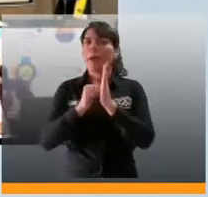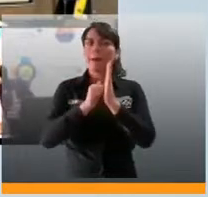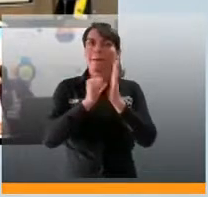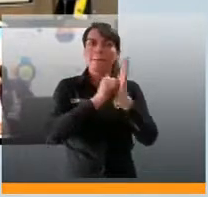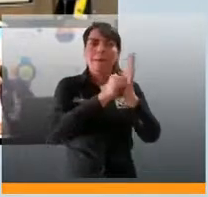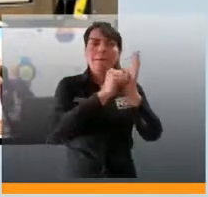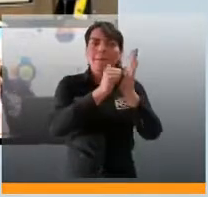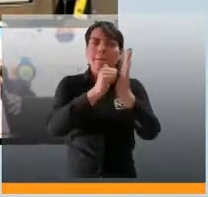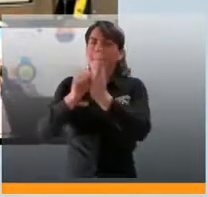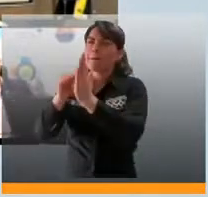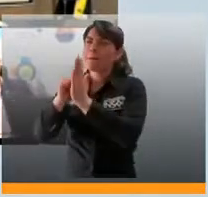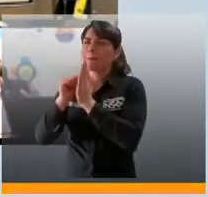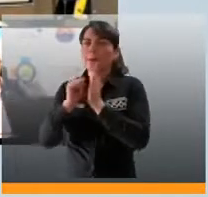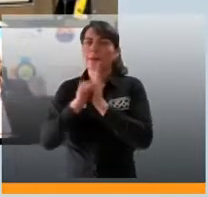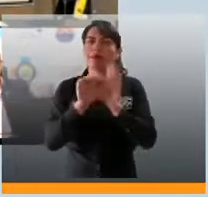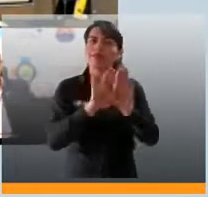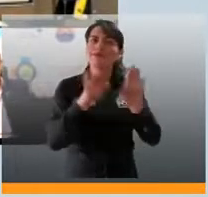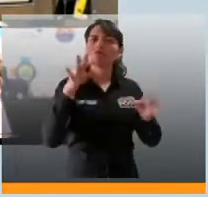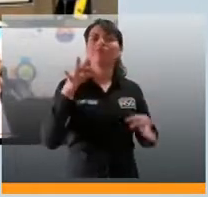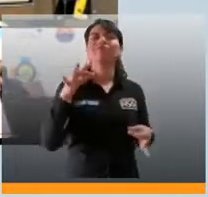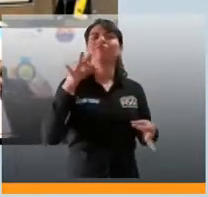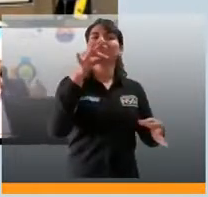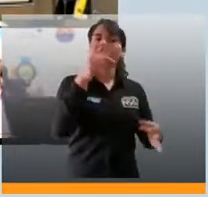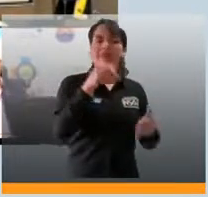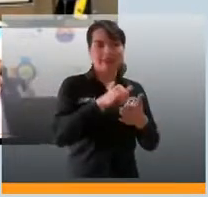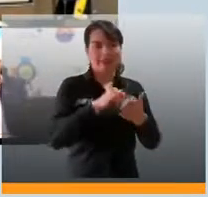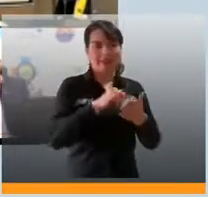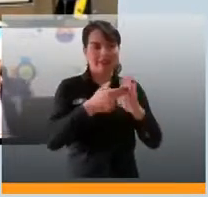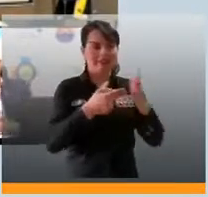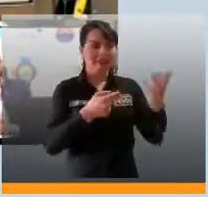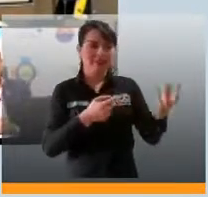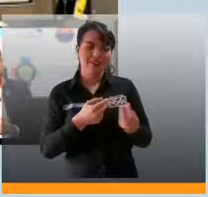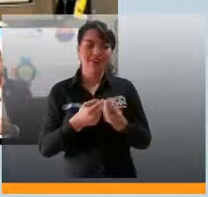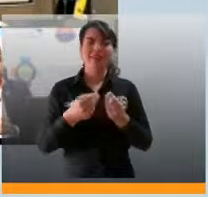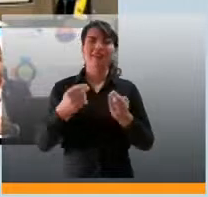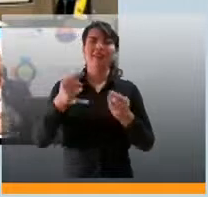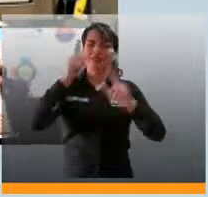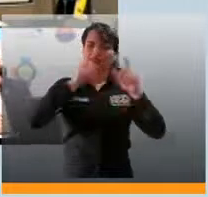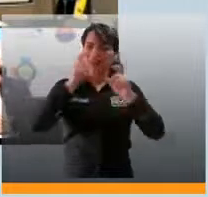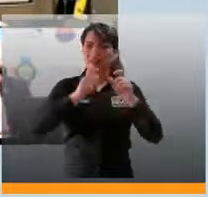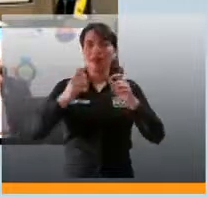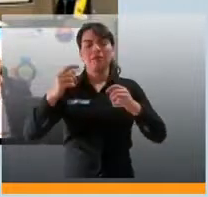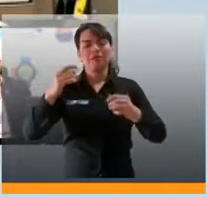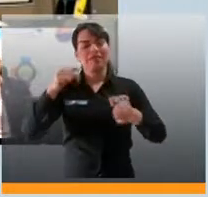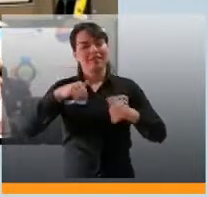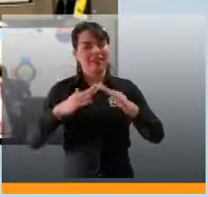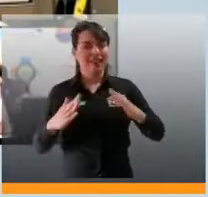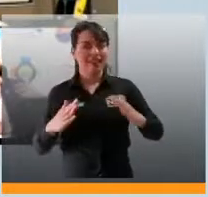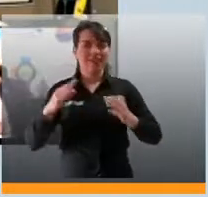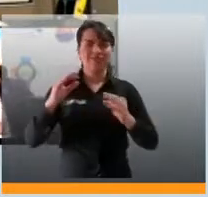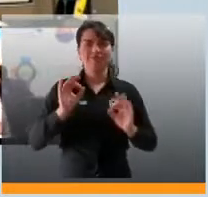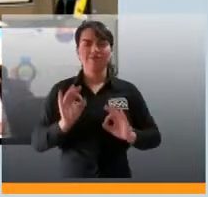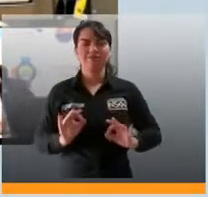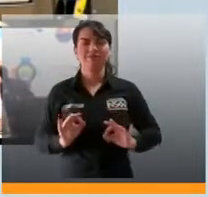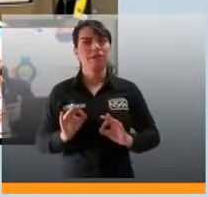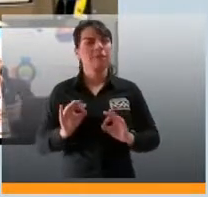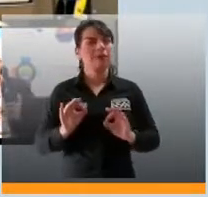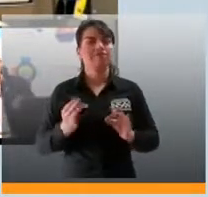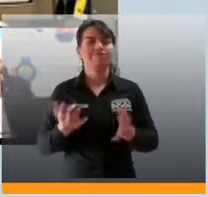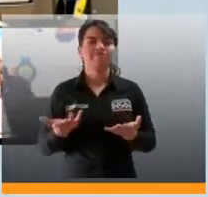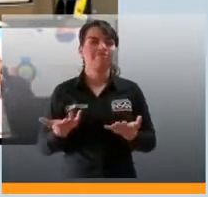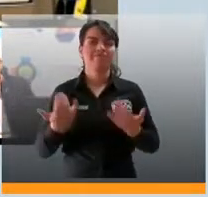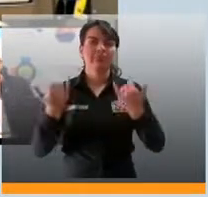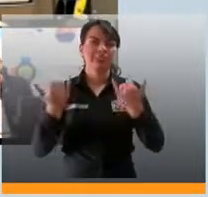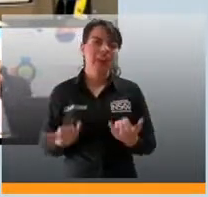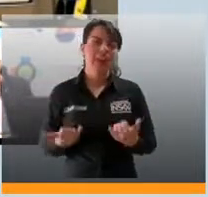y llegábamos a la casa de los jóvenes y la gente se había organizado con fotógrafo y todo para hacer su ceremonia, pero luego ya no se pudo. Entonces usamos Aliet, que